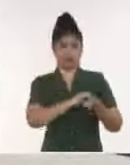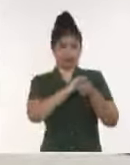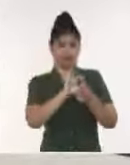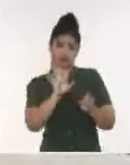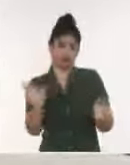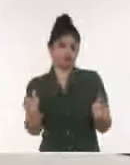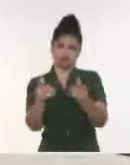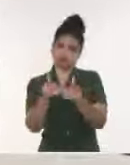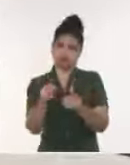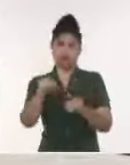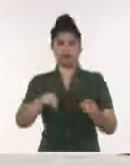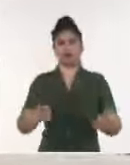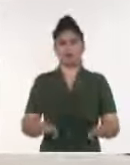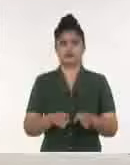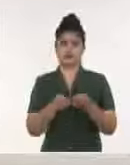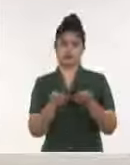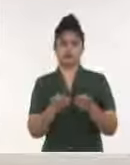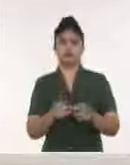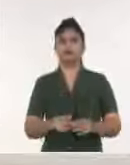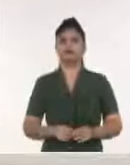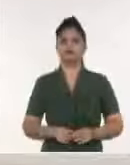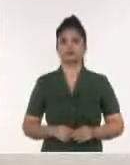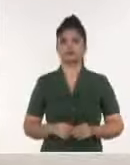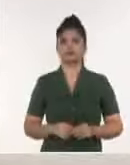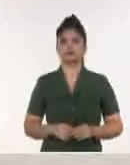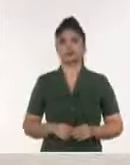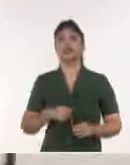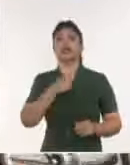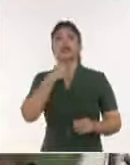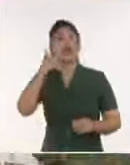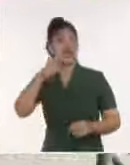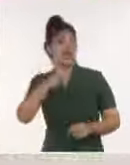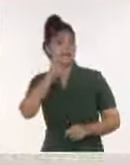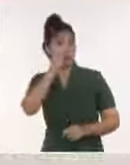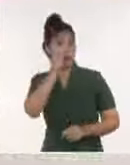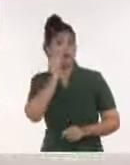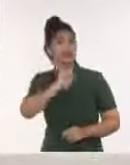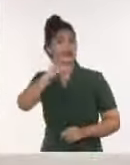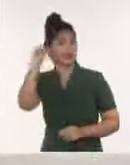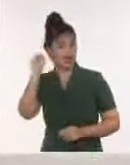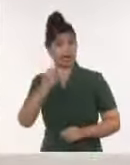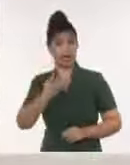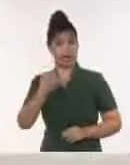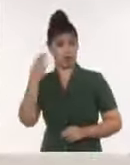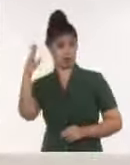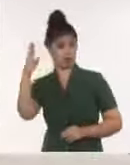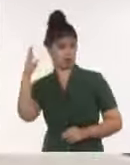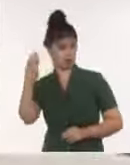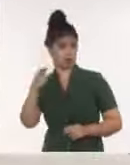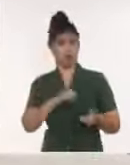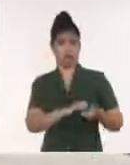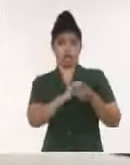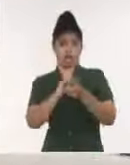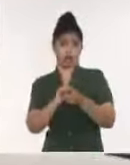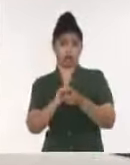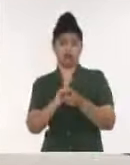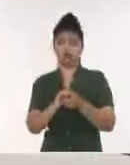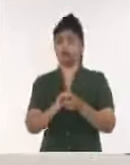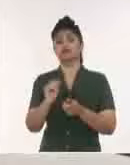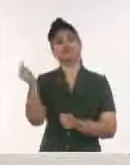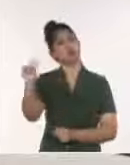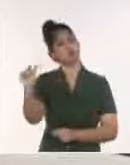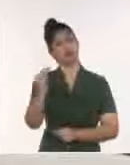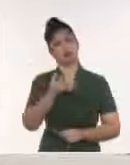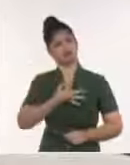París 2024. Y aun cuando gane Horta su medalla de bronce, la lucha greco terminará por debajo de los pronósticos